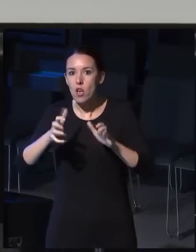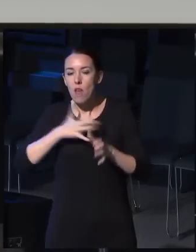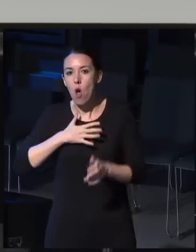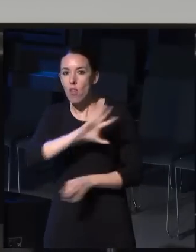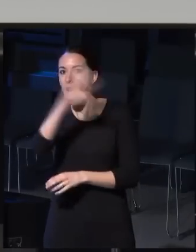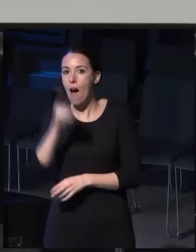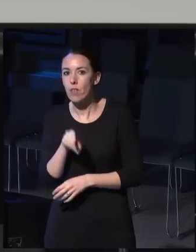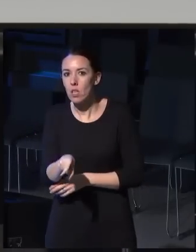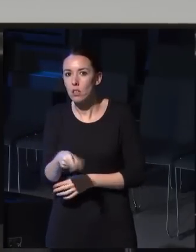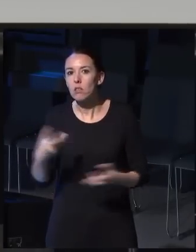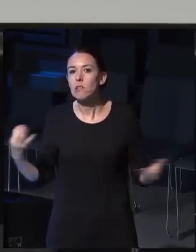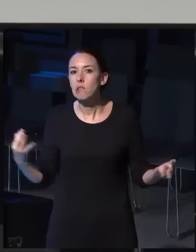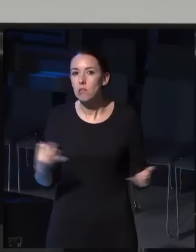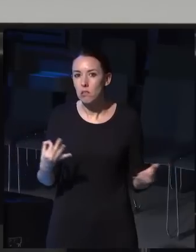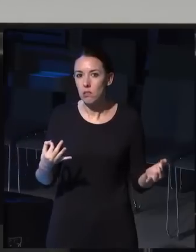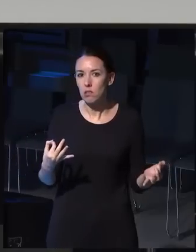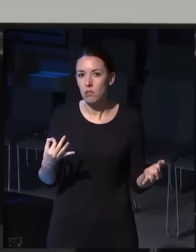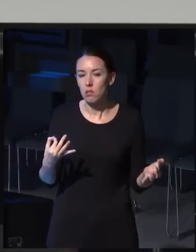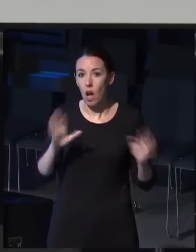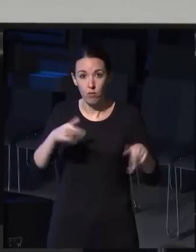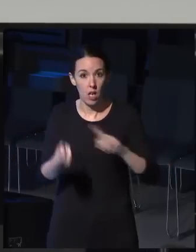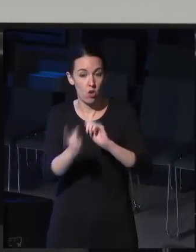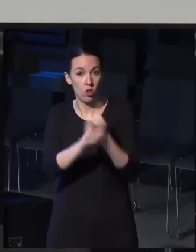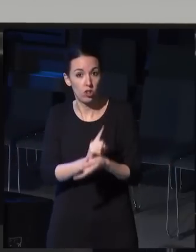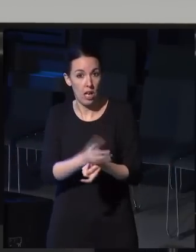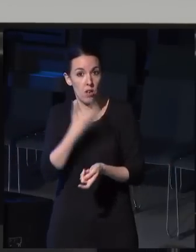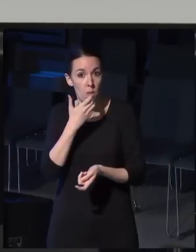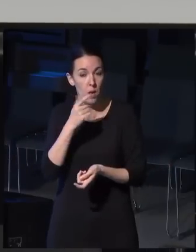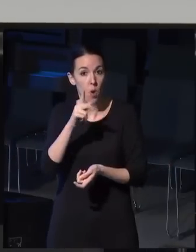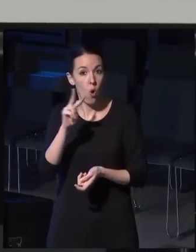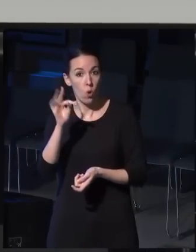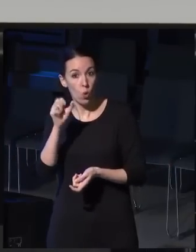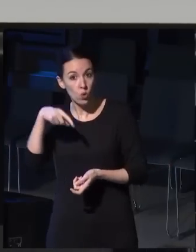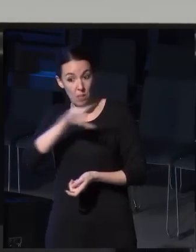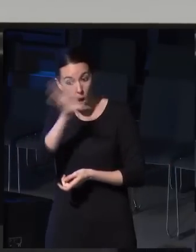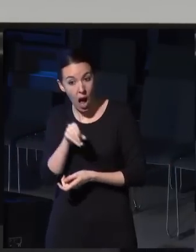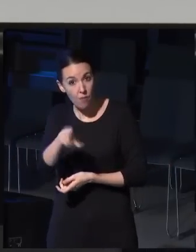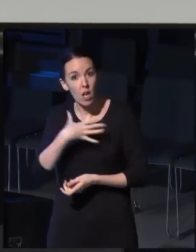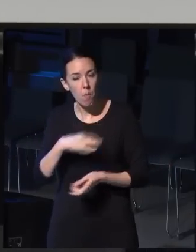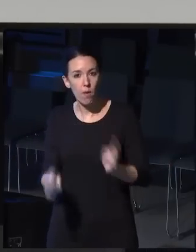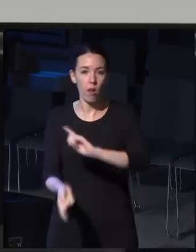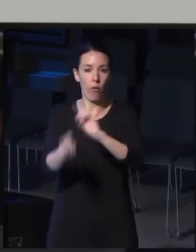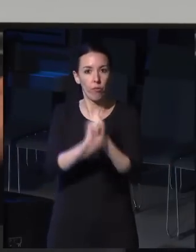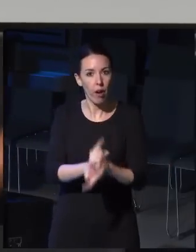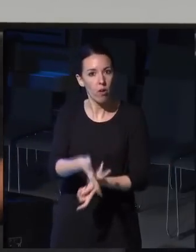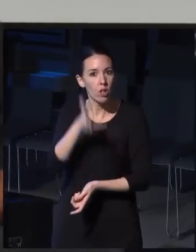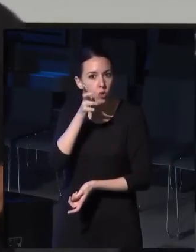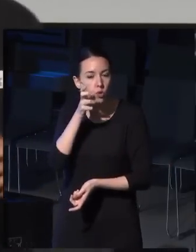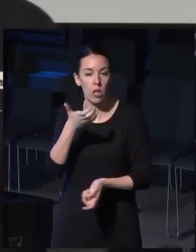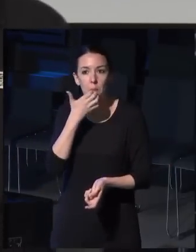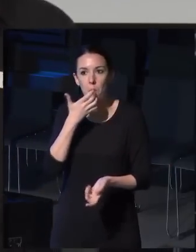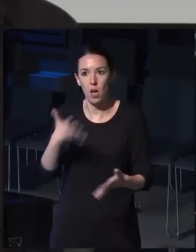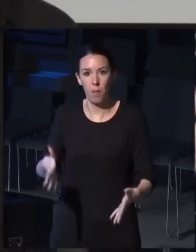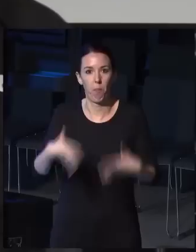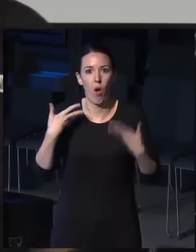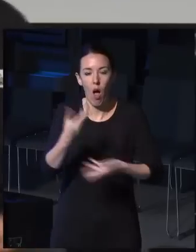Nigeria. ¿Qué hubiera sucedido si a lo mejor todo lo contrario, ¿no? Fela Kuti en Nigeria hubiera podido hacer lo contrario y escuchar de repente lo que